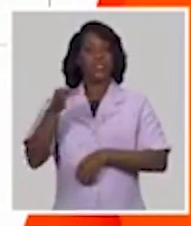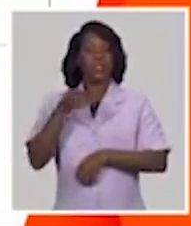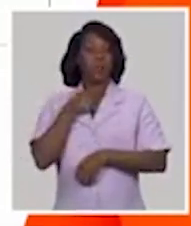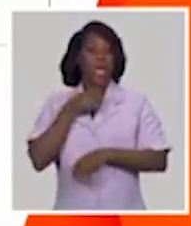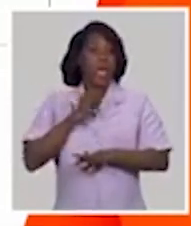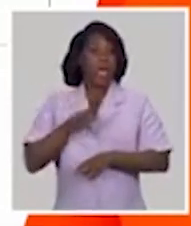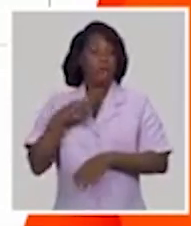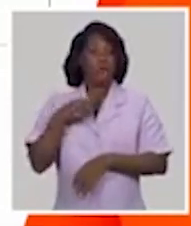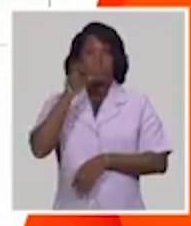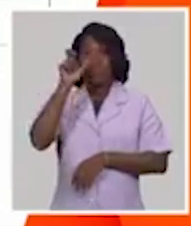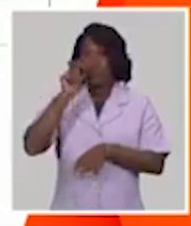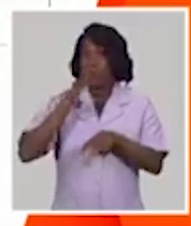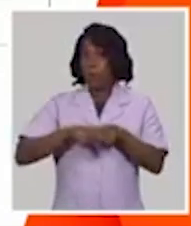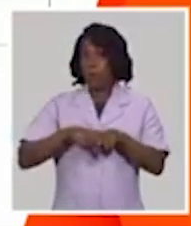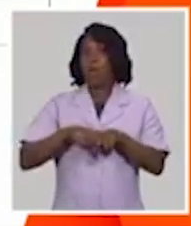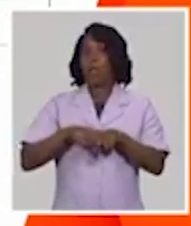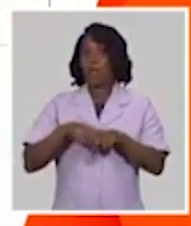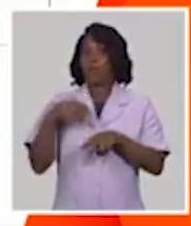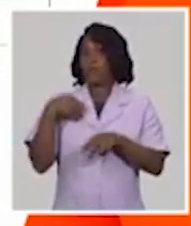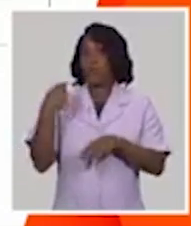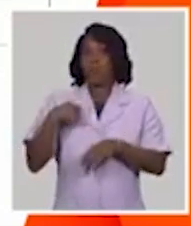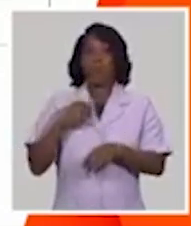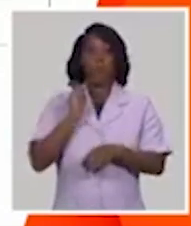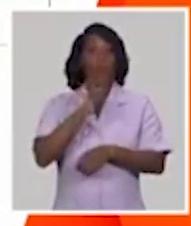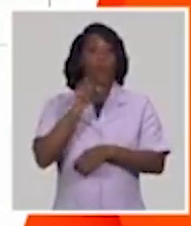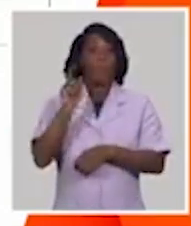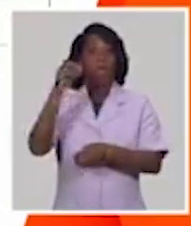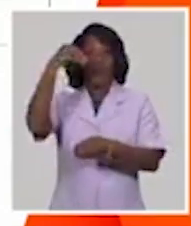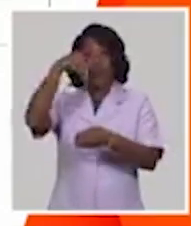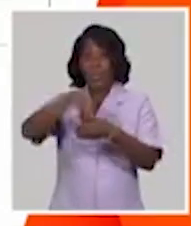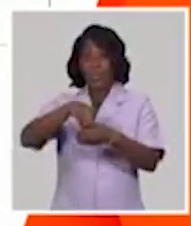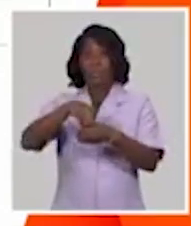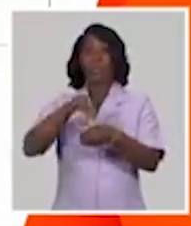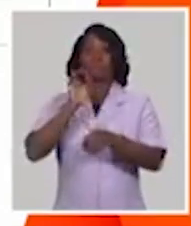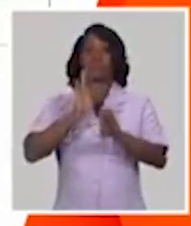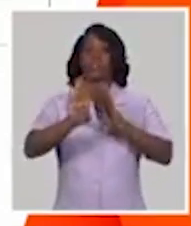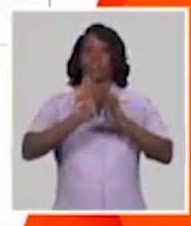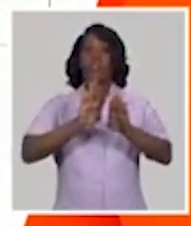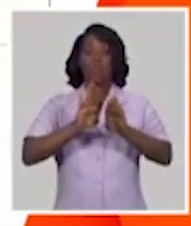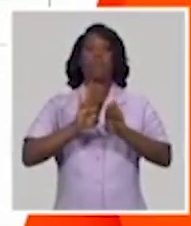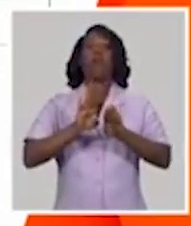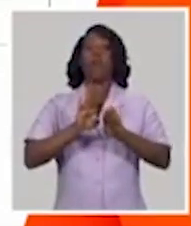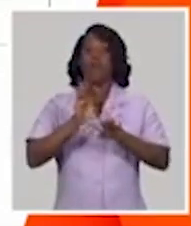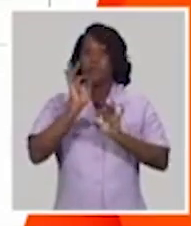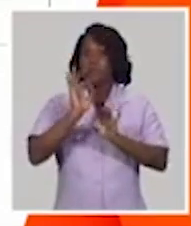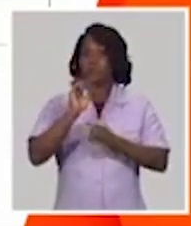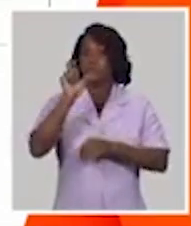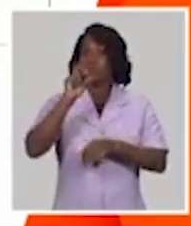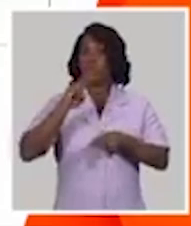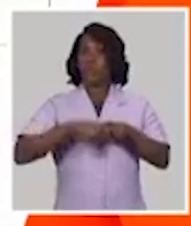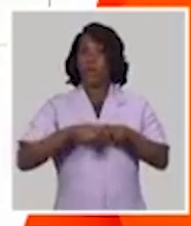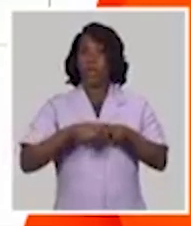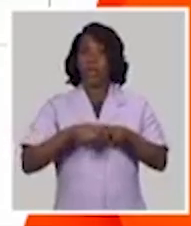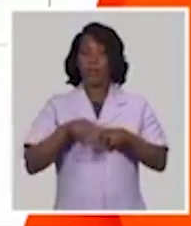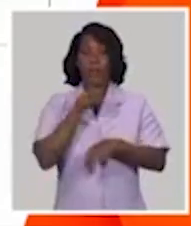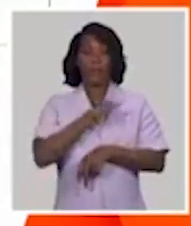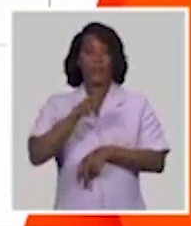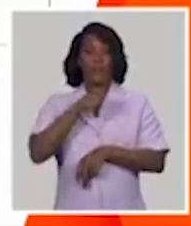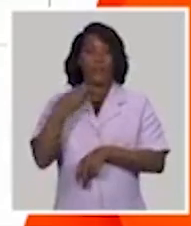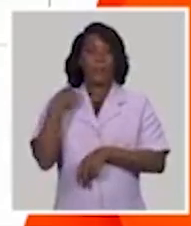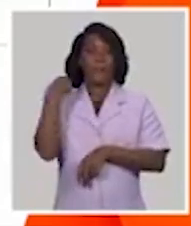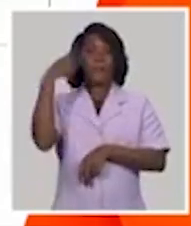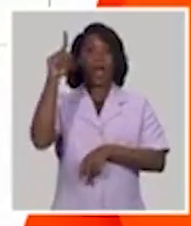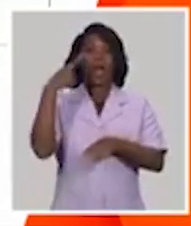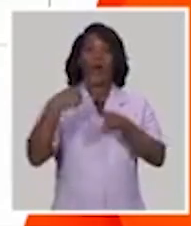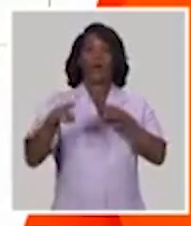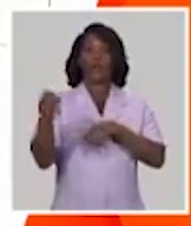Centro Habana tiene que comprar en la tienda de Centro Habana, el de La Habana Vieja en la tienda de La Habana Vieja, y así sucesivamente. Y por lo tanto,